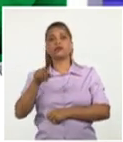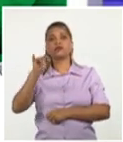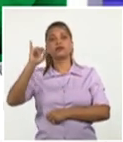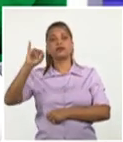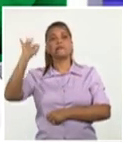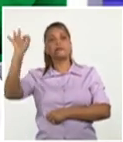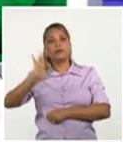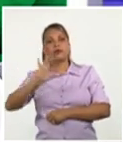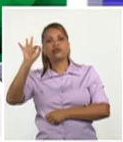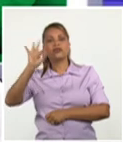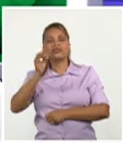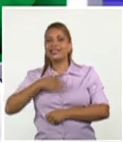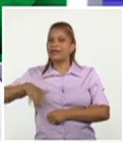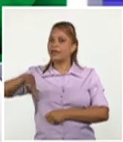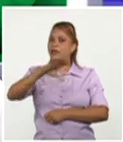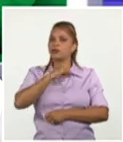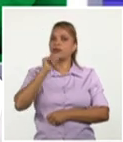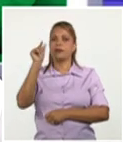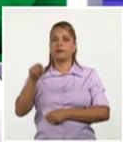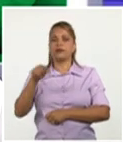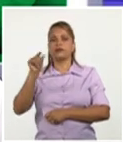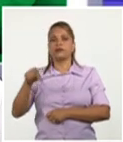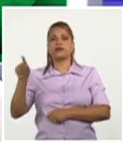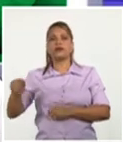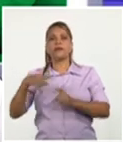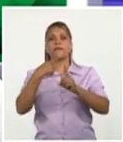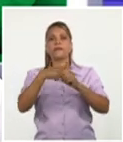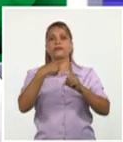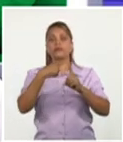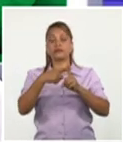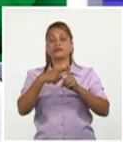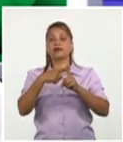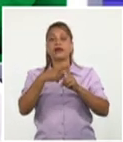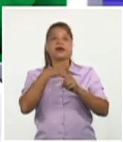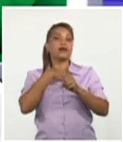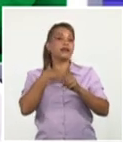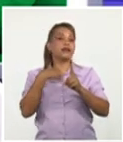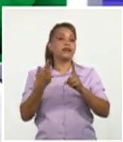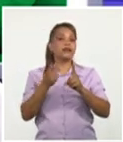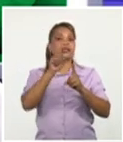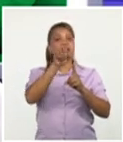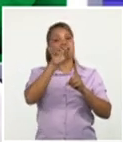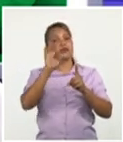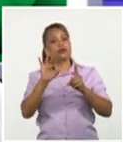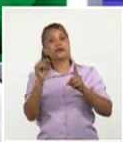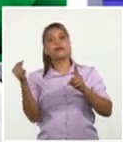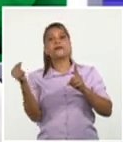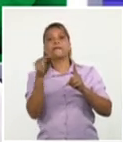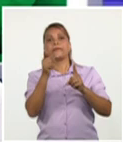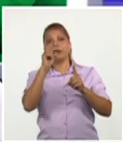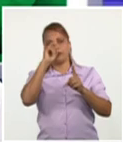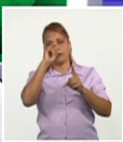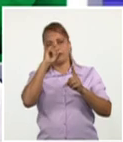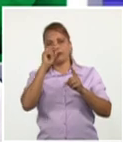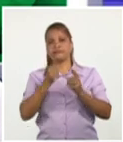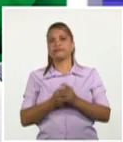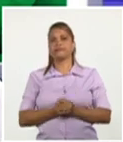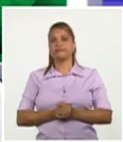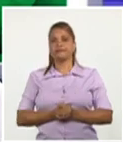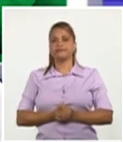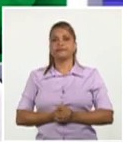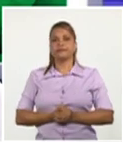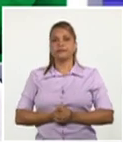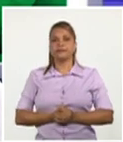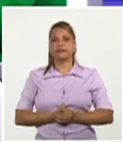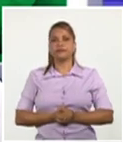de todas las personas diagnosticadas en Cuba han tenido 18 y menos años de edad.